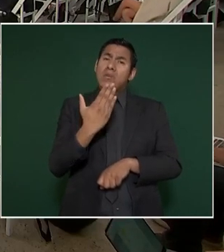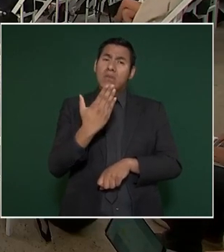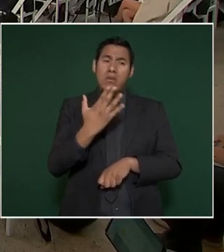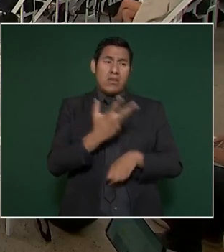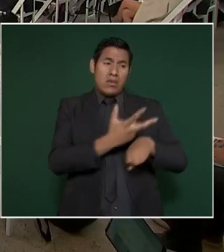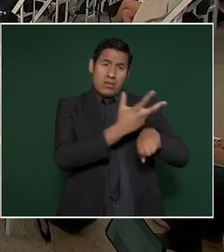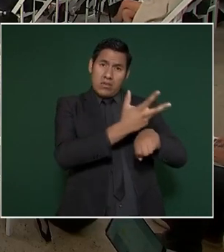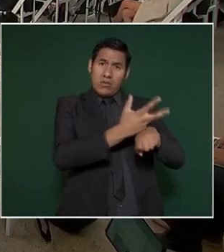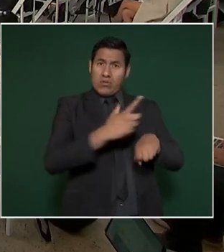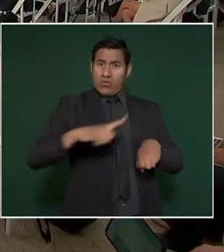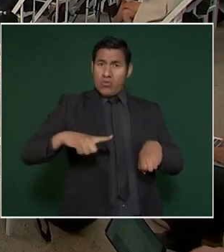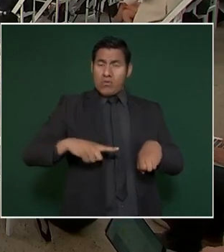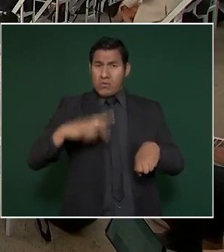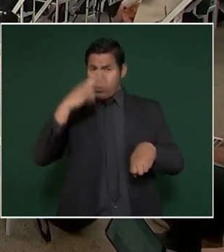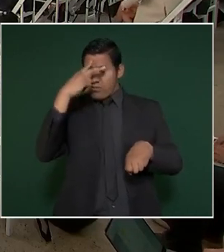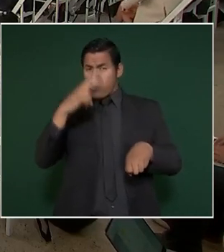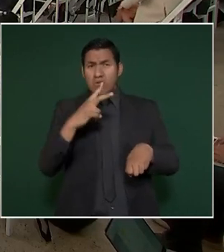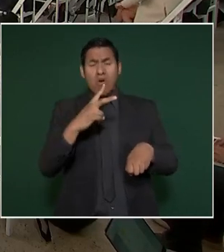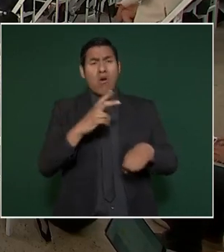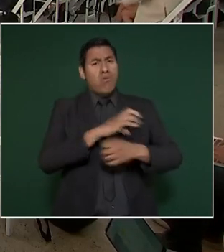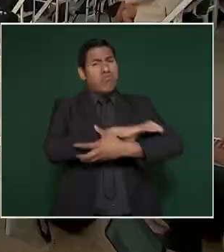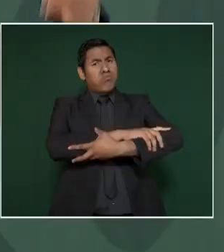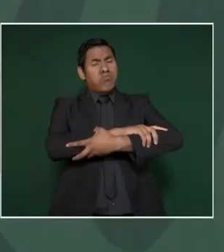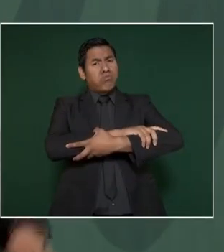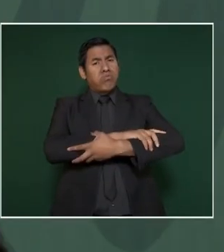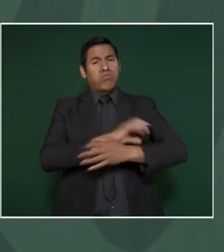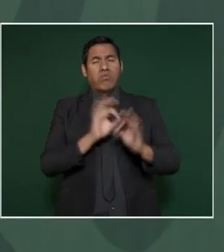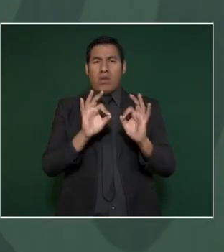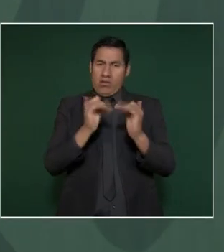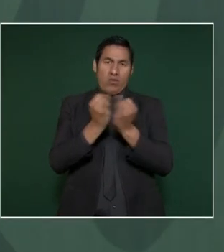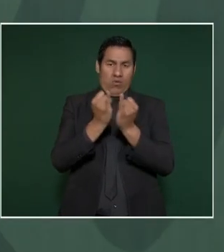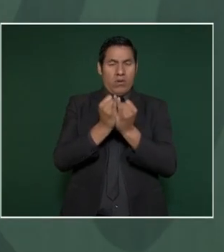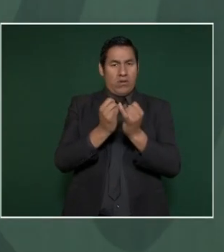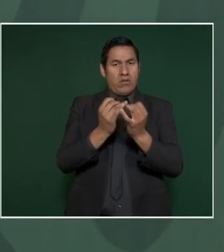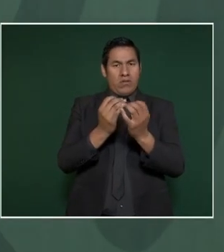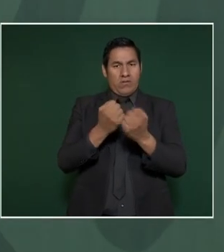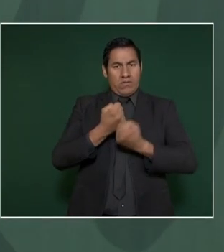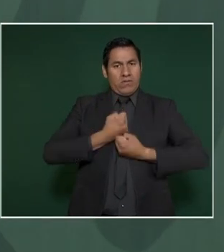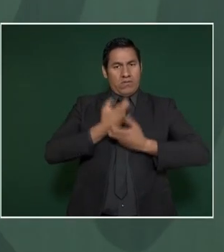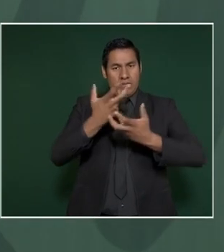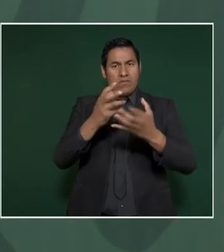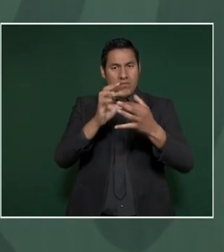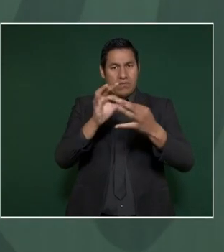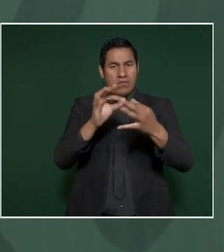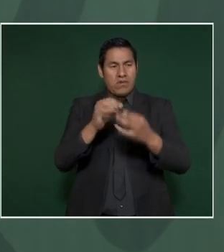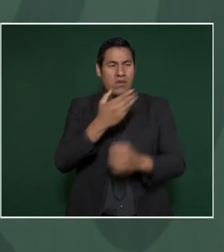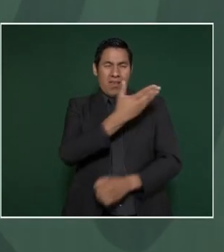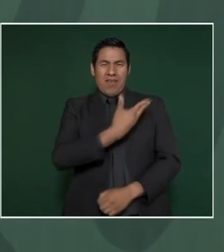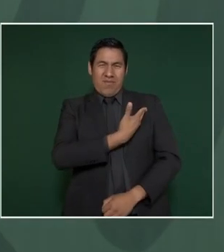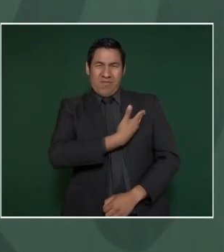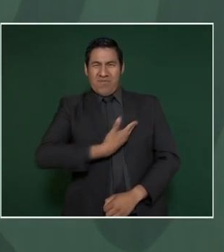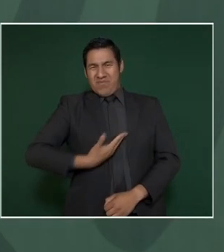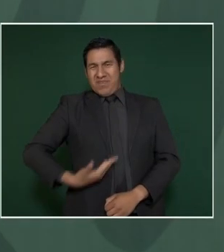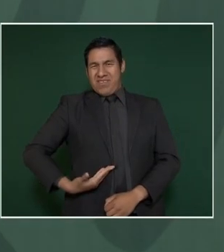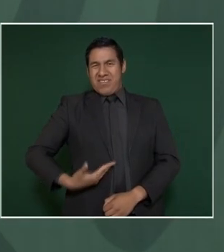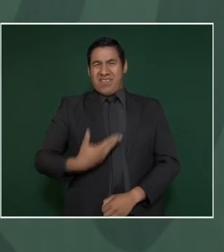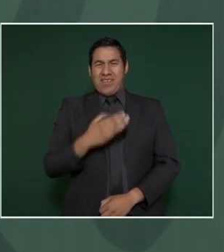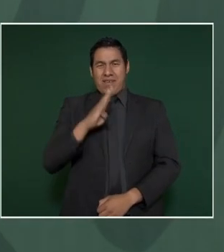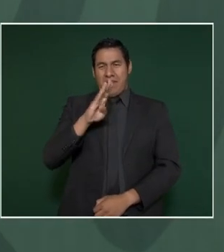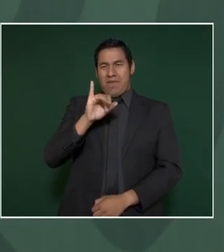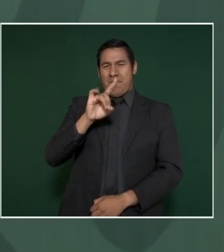de Estados Unidos eso también quiero dejarlo de manifiesto con el presidente